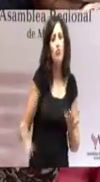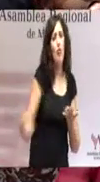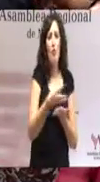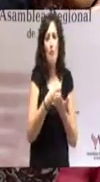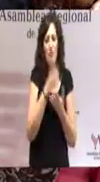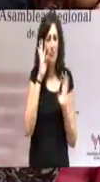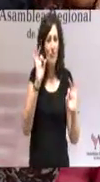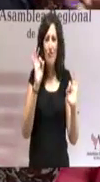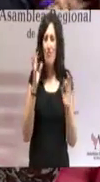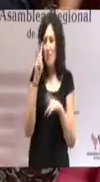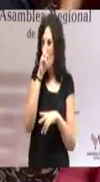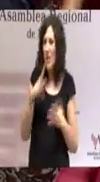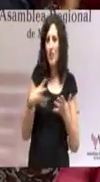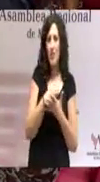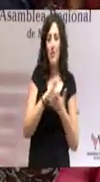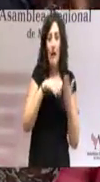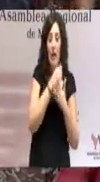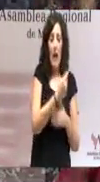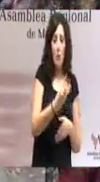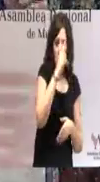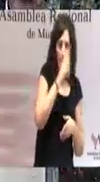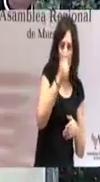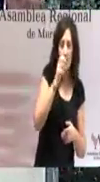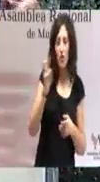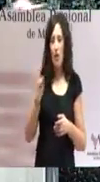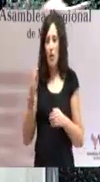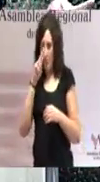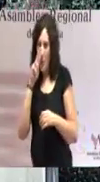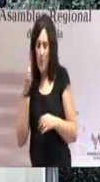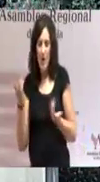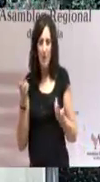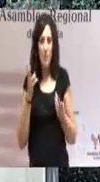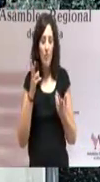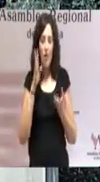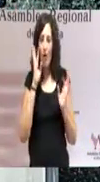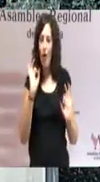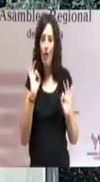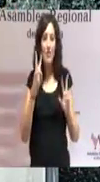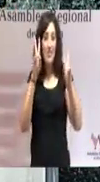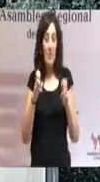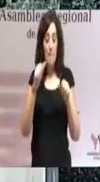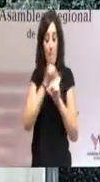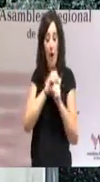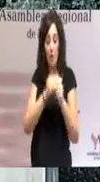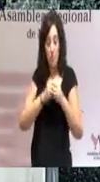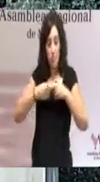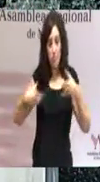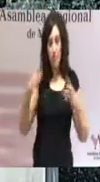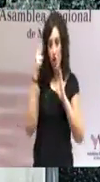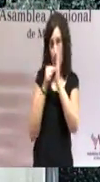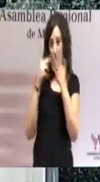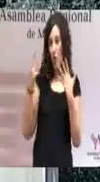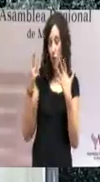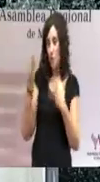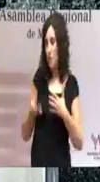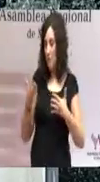preocupa, y a algunos nos ocupa más que a otros. Pero es innegable que el aumento del paro en nuestro país desde el año 2008